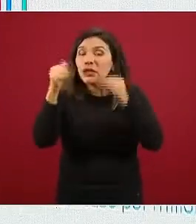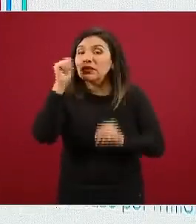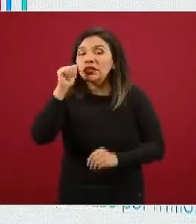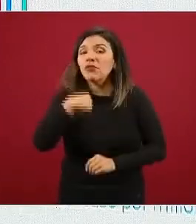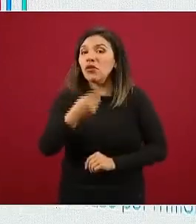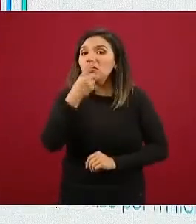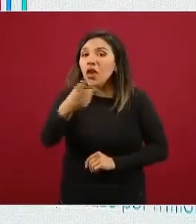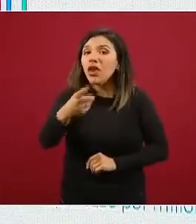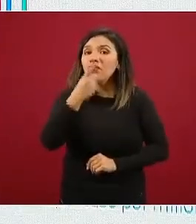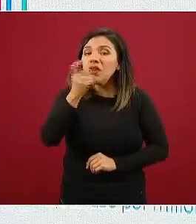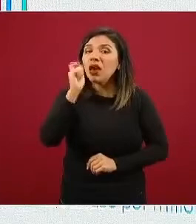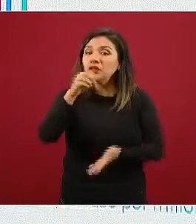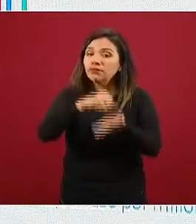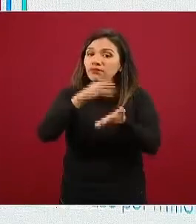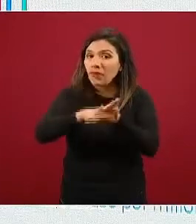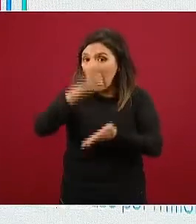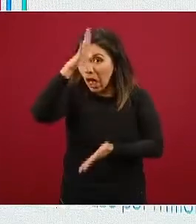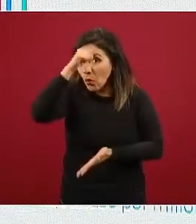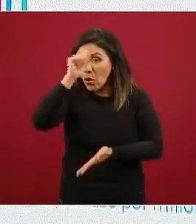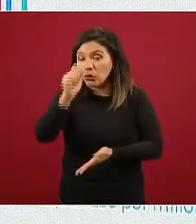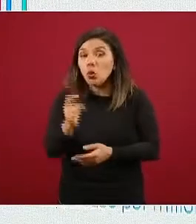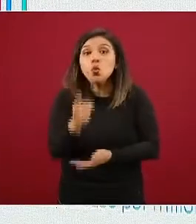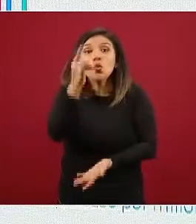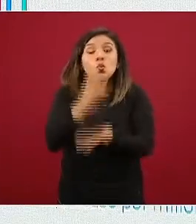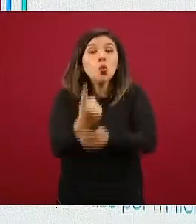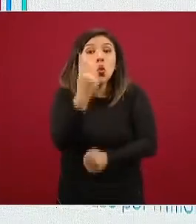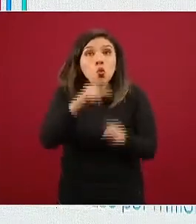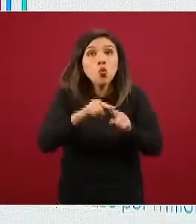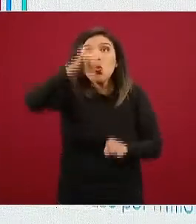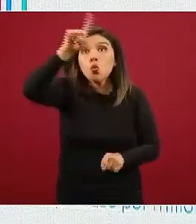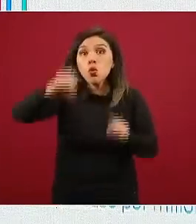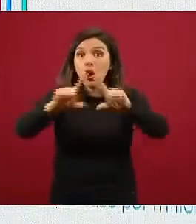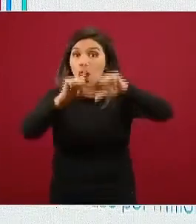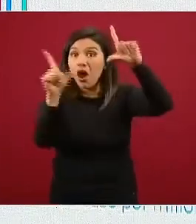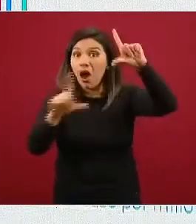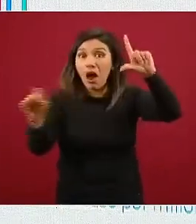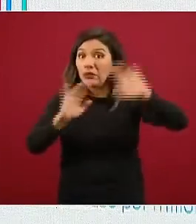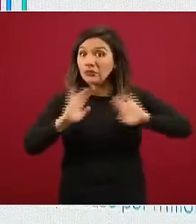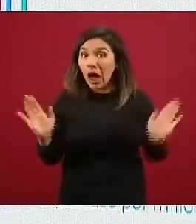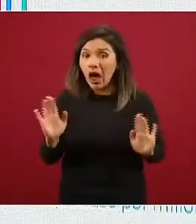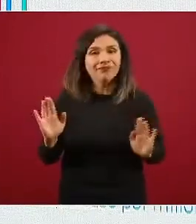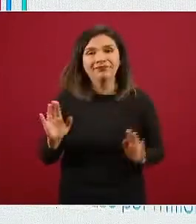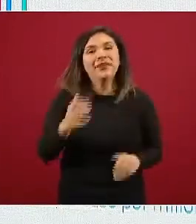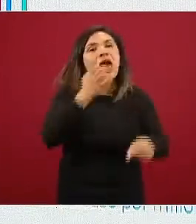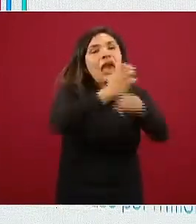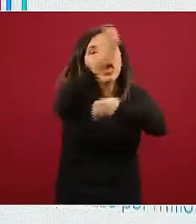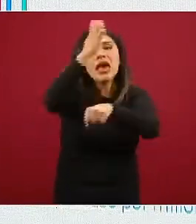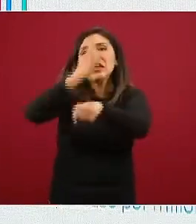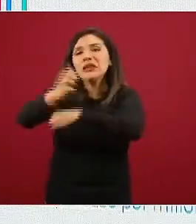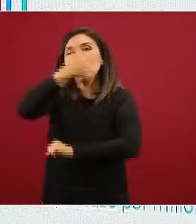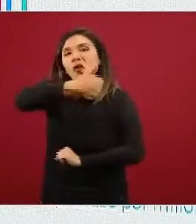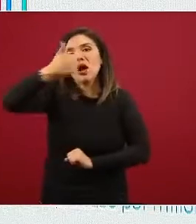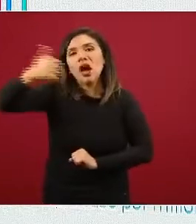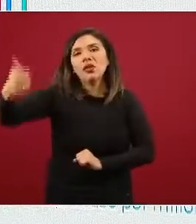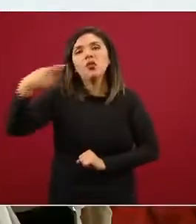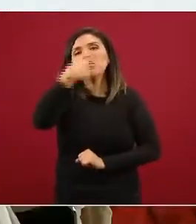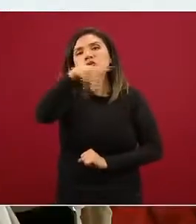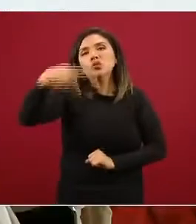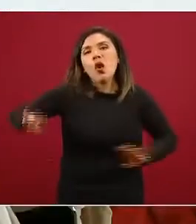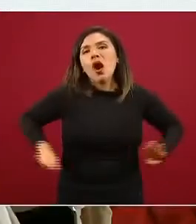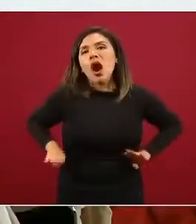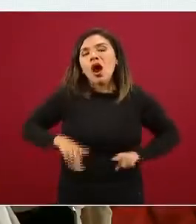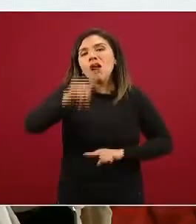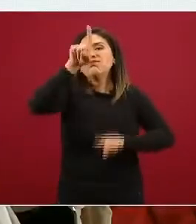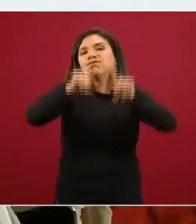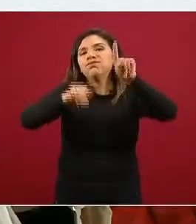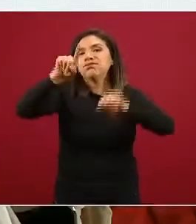siempre la anotación de que no hay una sola curva nacional, sino que cada estado tiene su